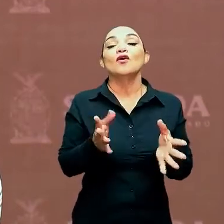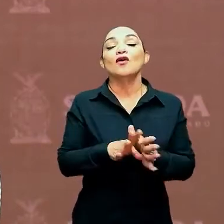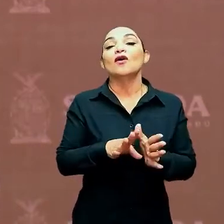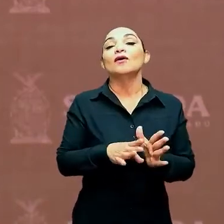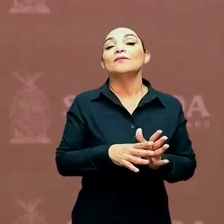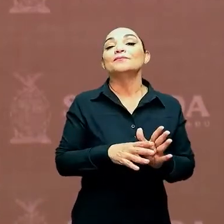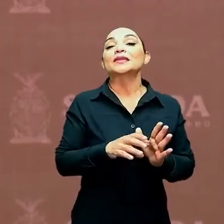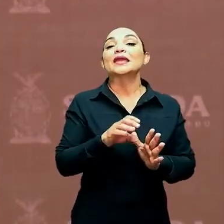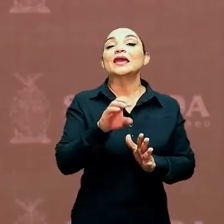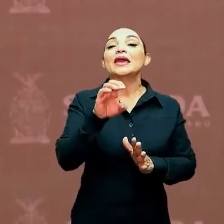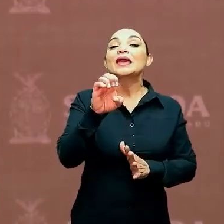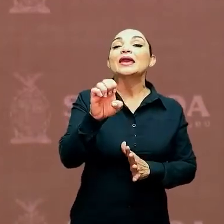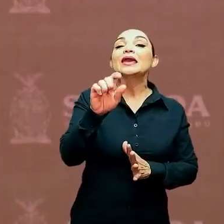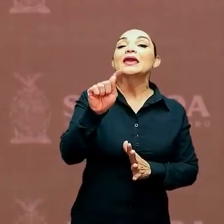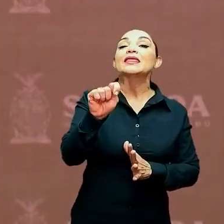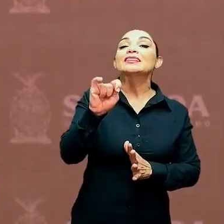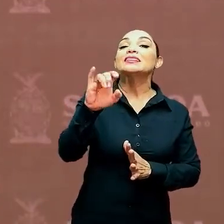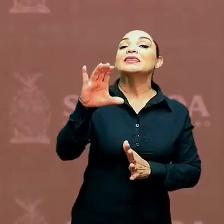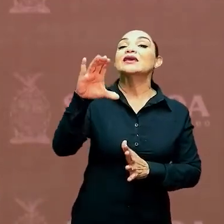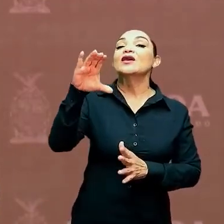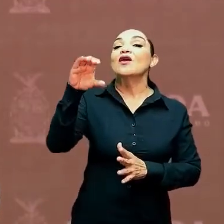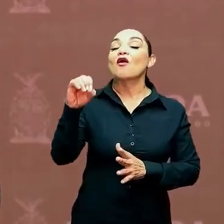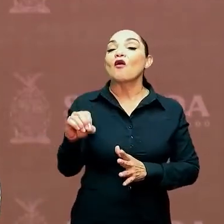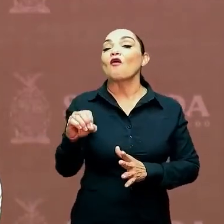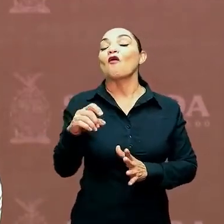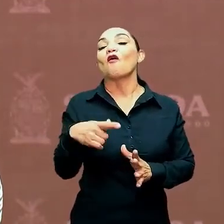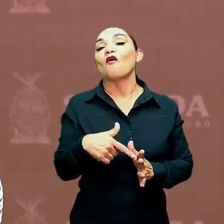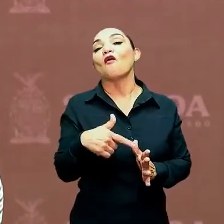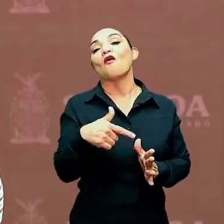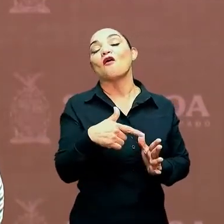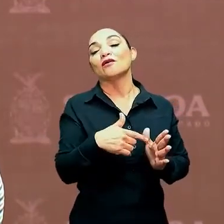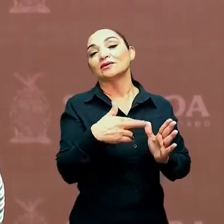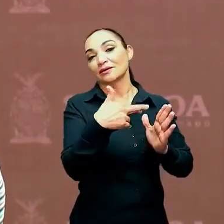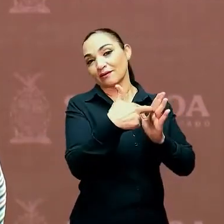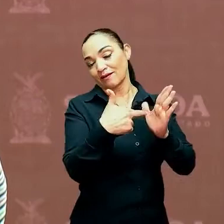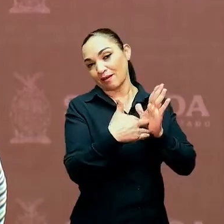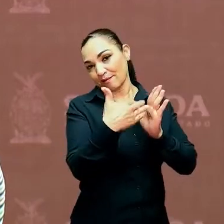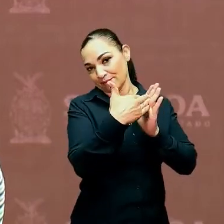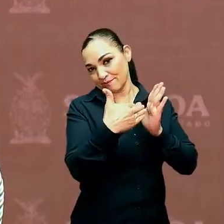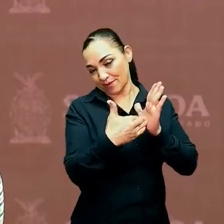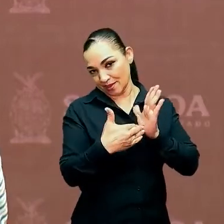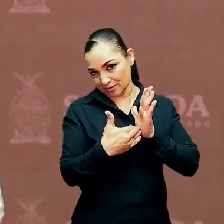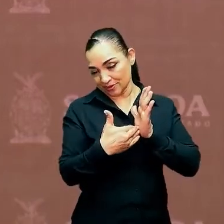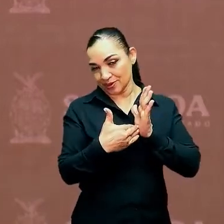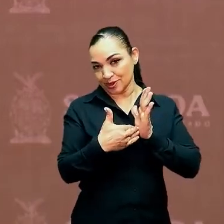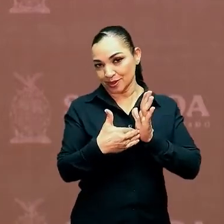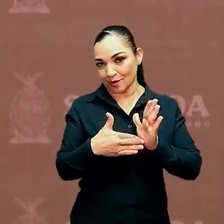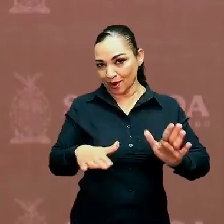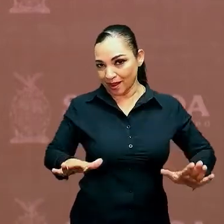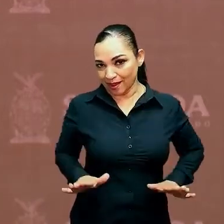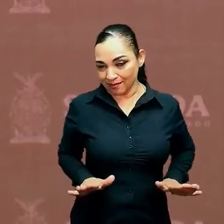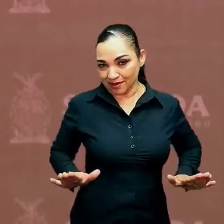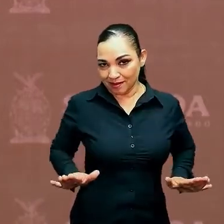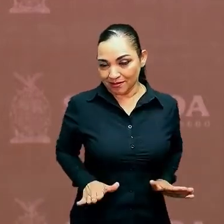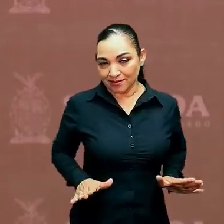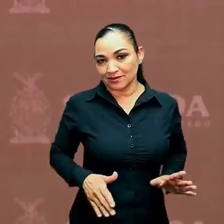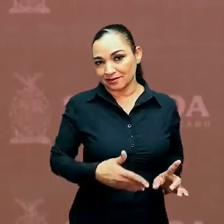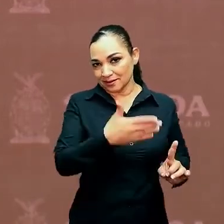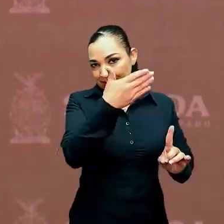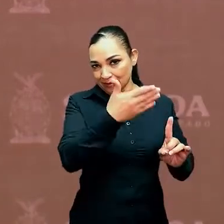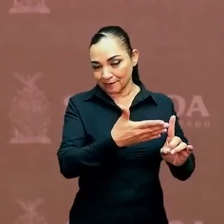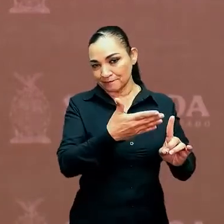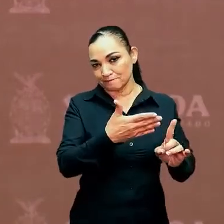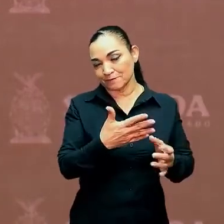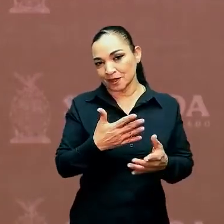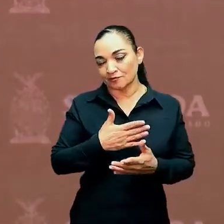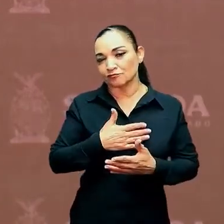éticos y demás. Yo no le dije, yo no compraba personaje, ni mucho menos. Pedía que lo terminara. Incluso